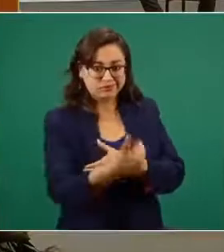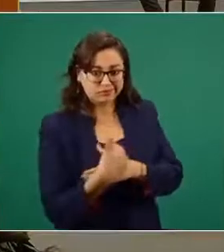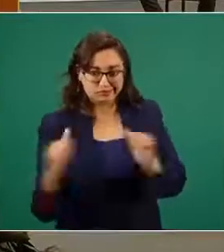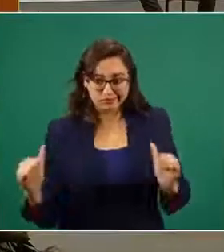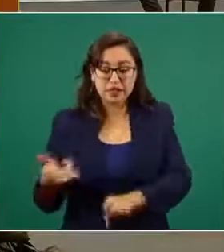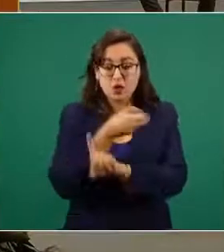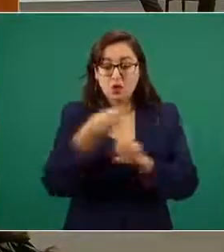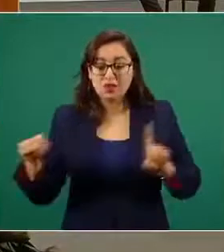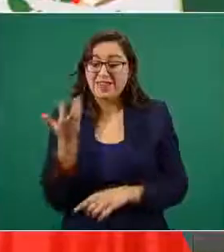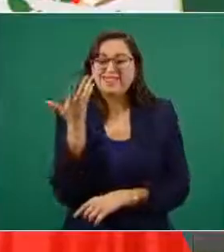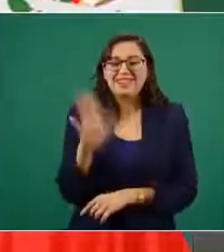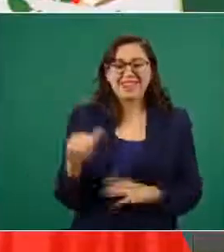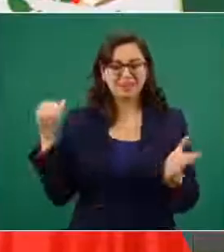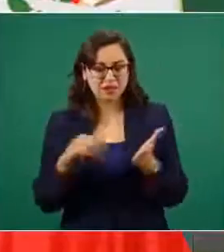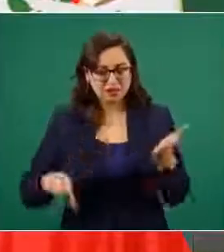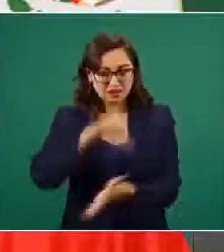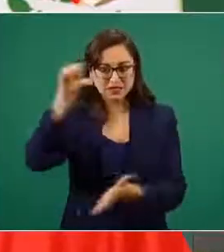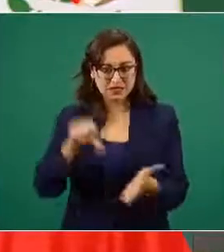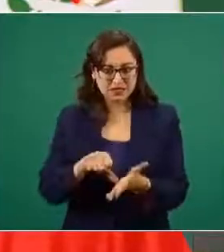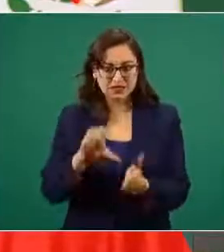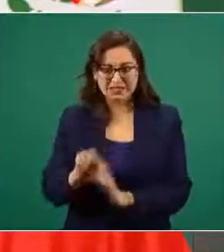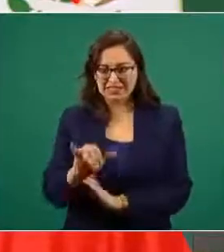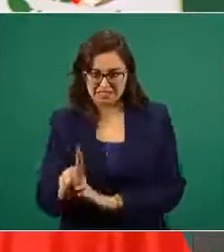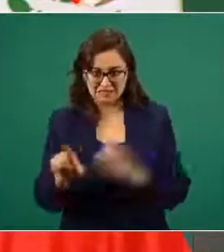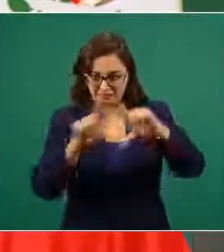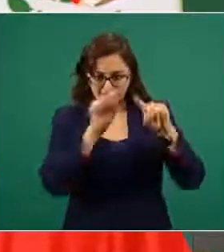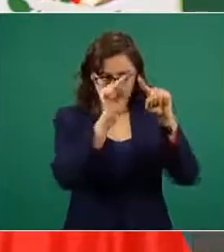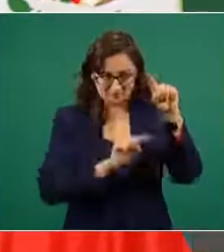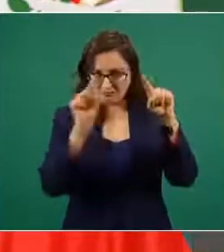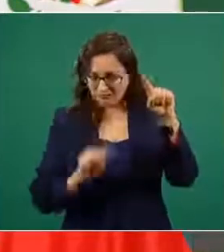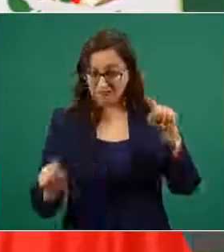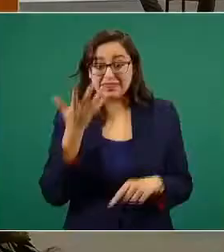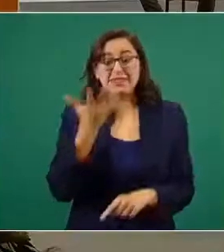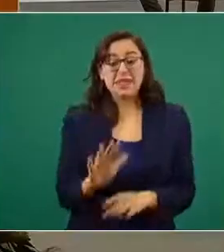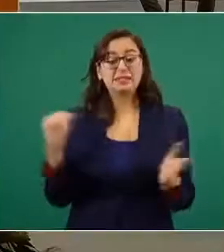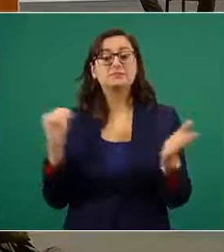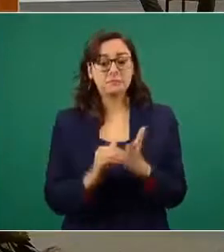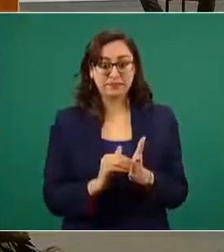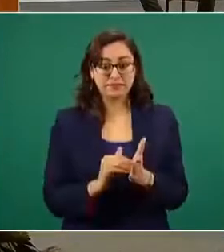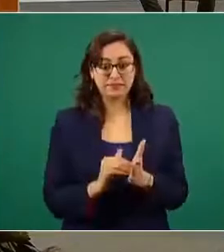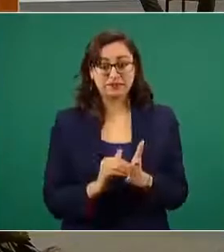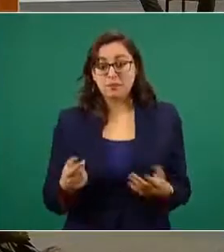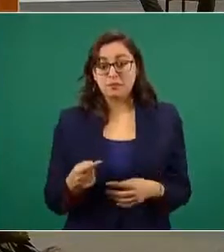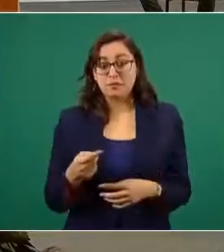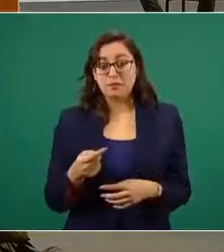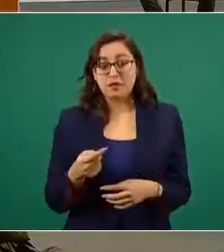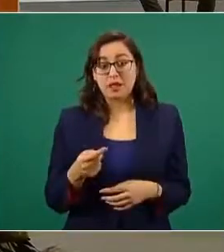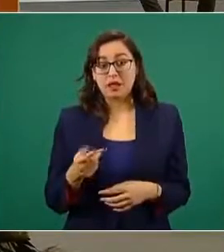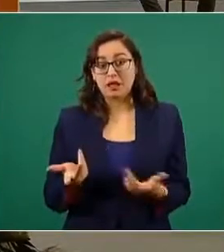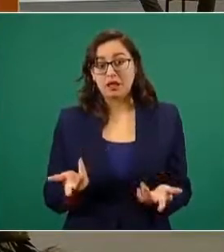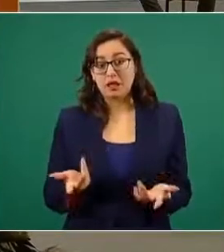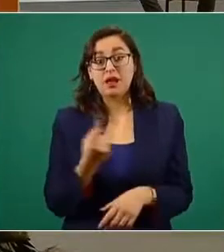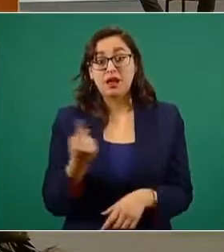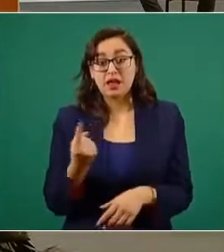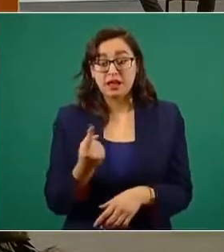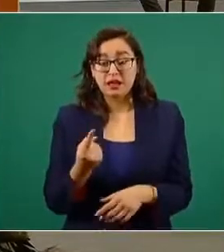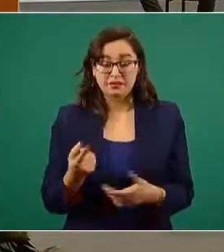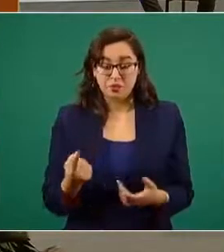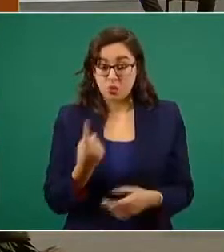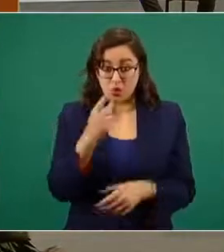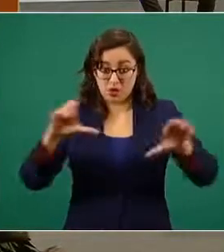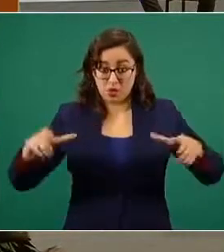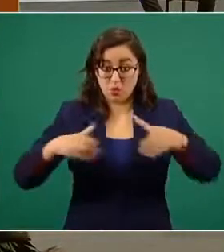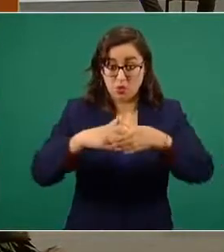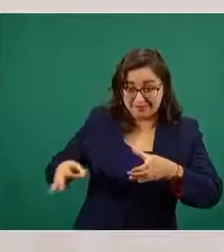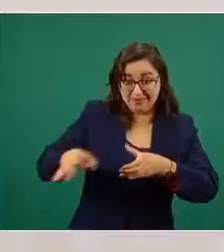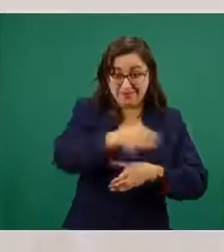organización en 10,000. Acuérdense que además de esas comunidades o centros integradores, hacia abajo hay 280,000 localidades